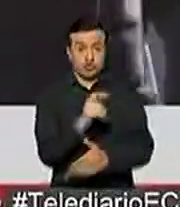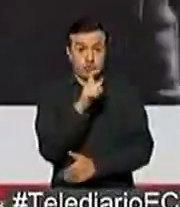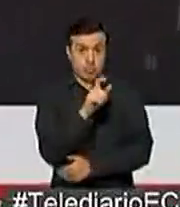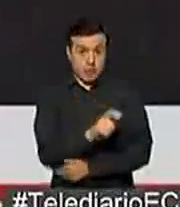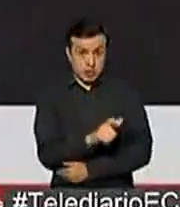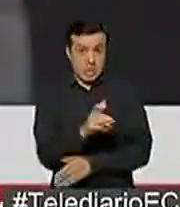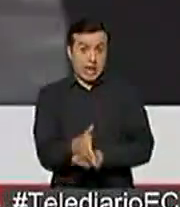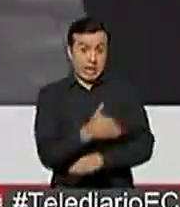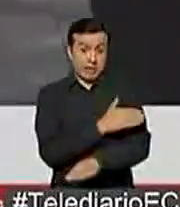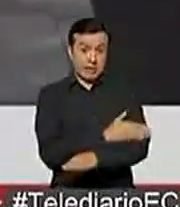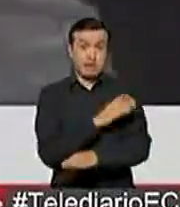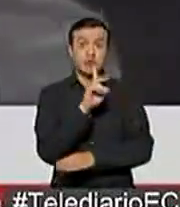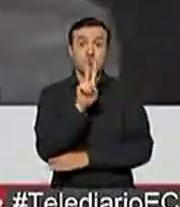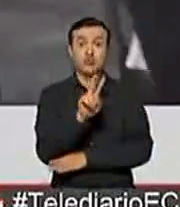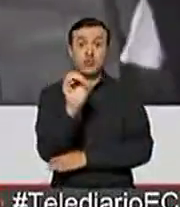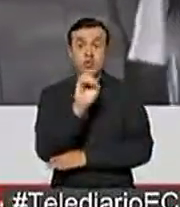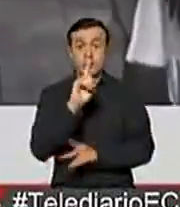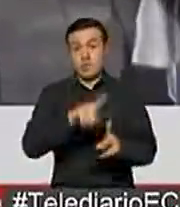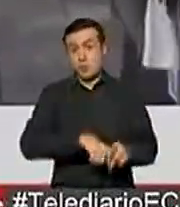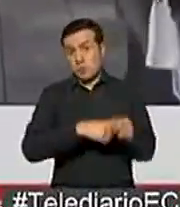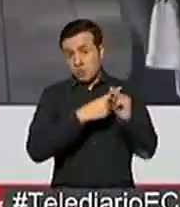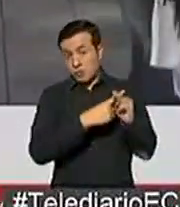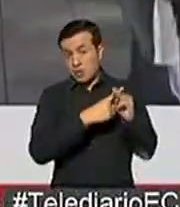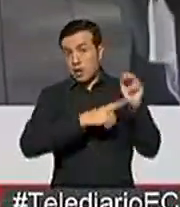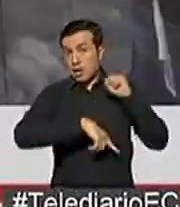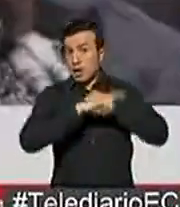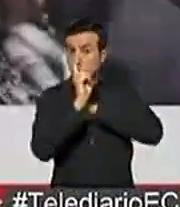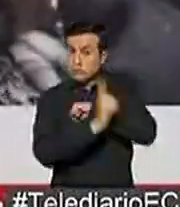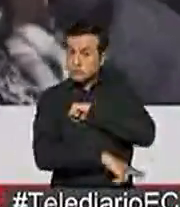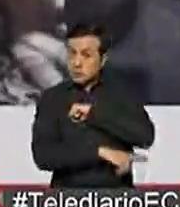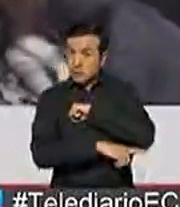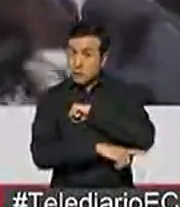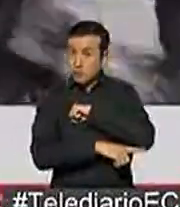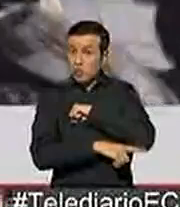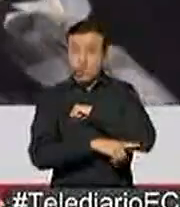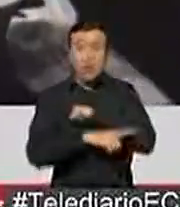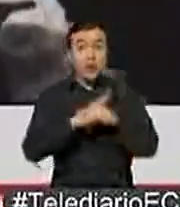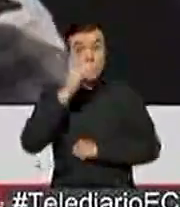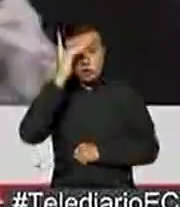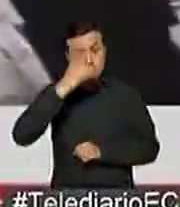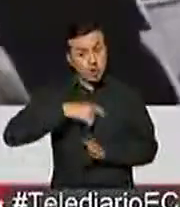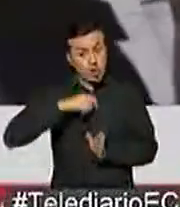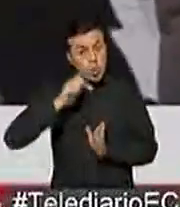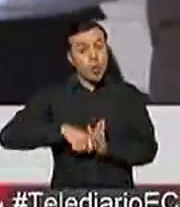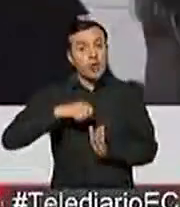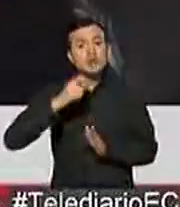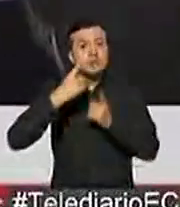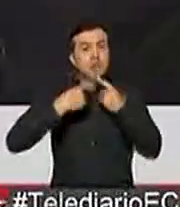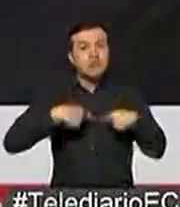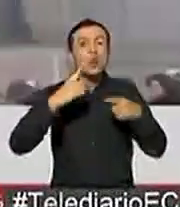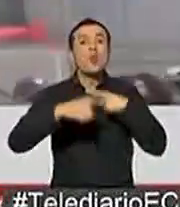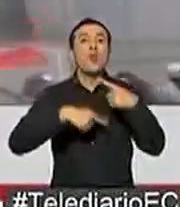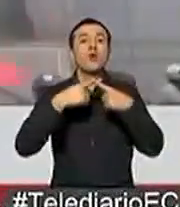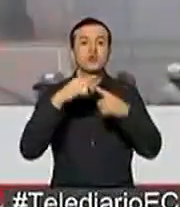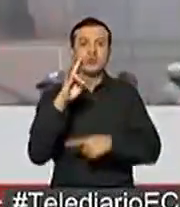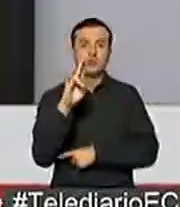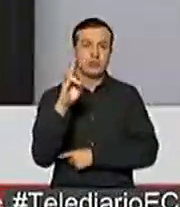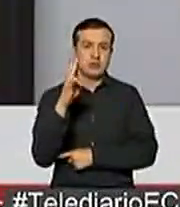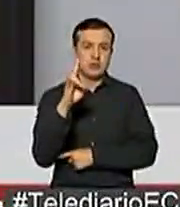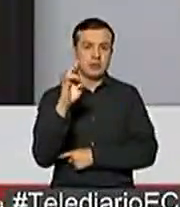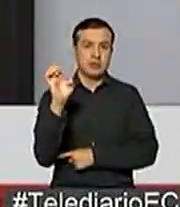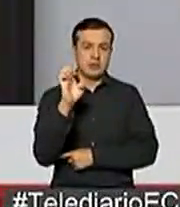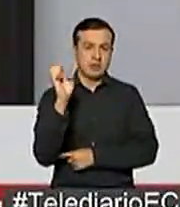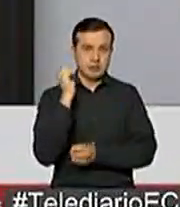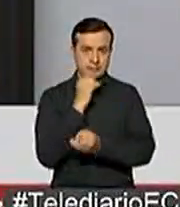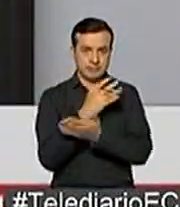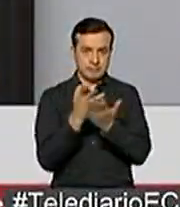comenzó el pasado 2 de octubre ahora se espera que la condena que comporte este veredicto sea dada a conocer el próximo 17 de enero según informó